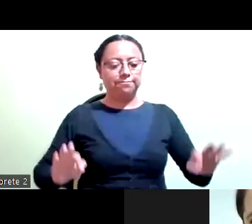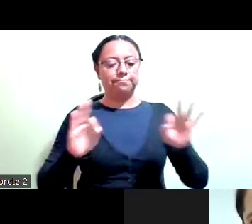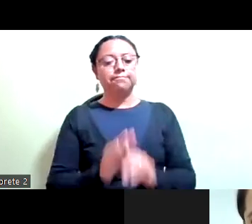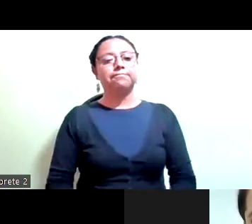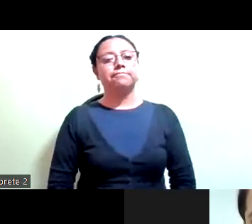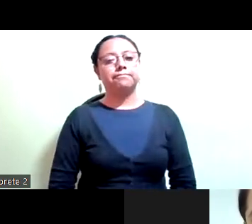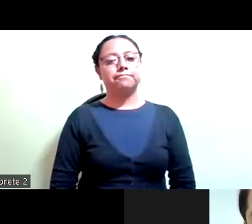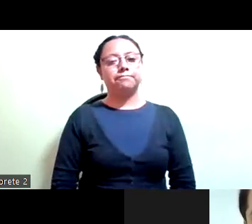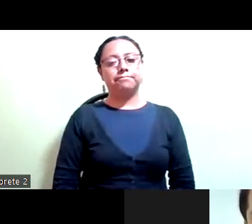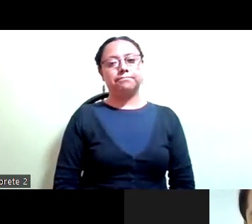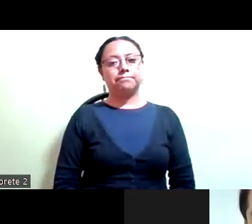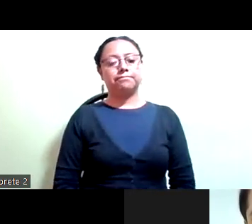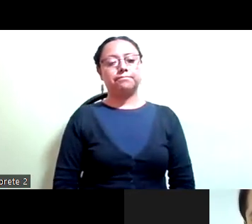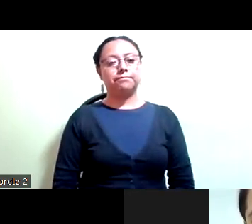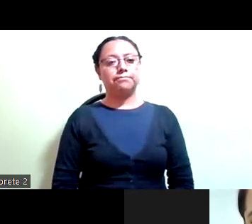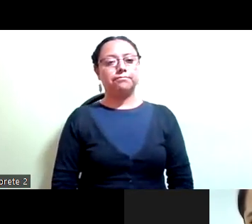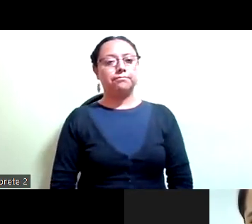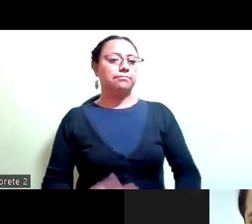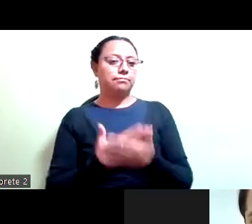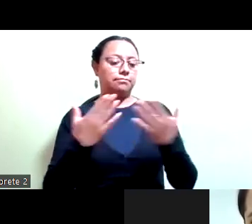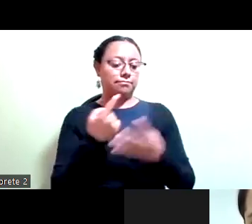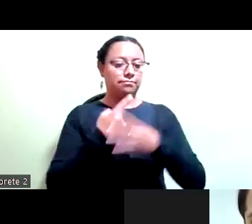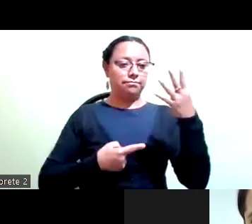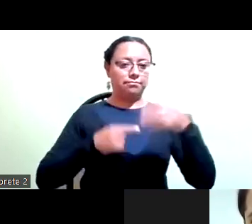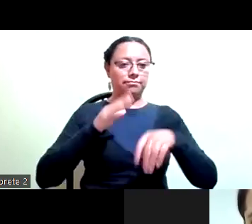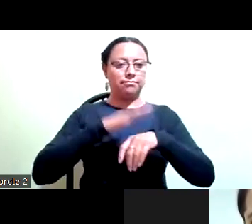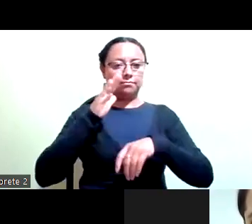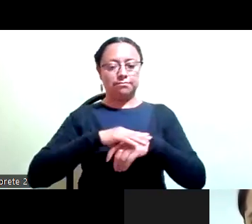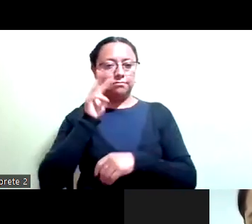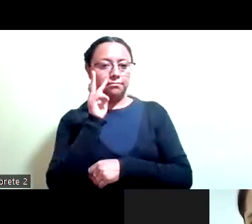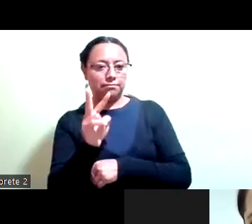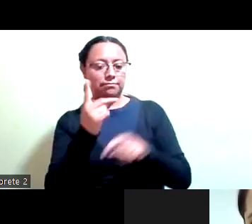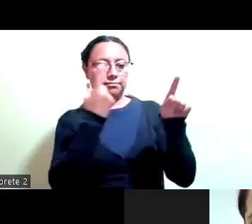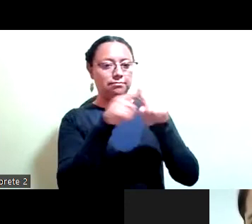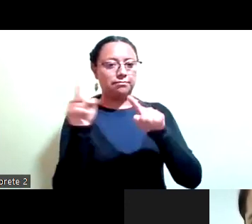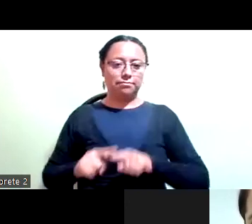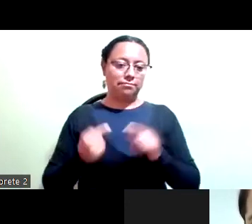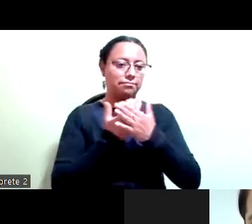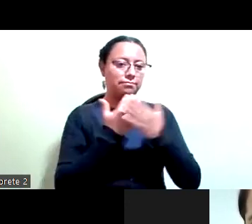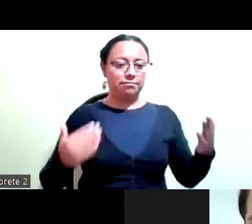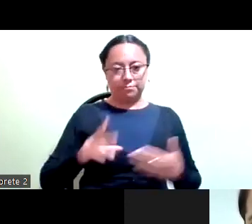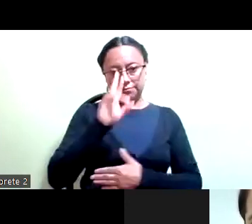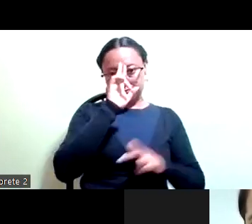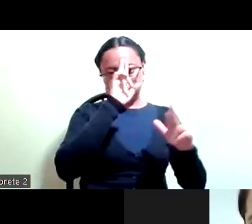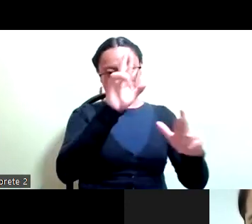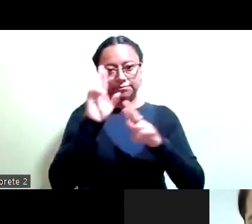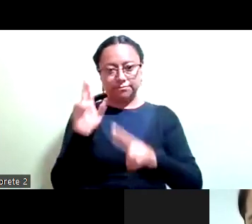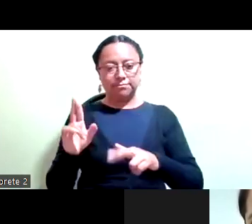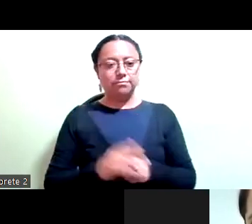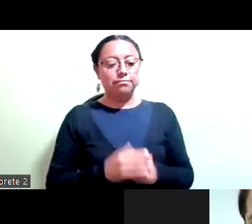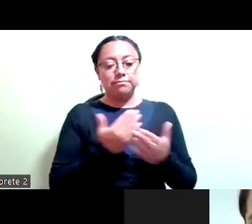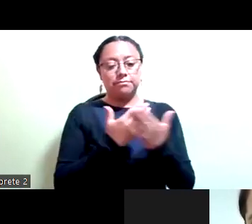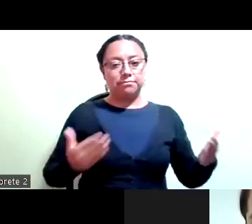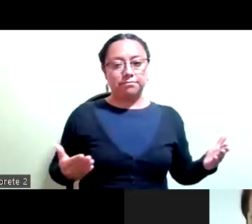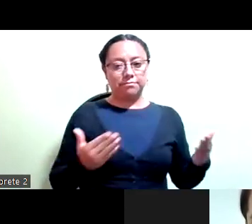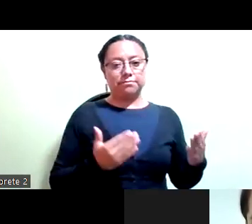Más allá de que podamos tener visiones distintas y las respetamos. El tema es que cuando no se respeta a la otra porque